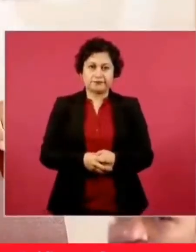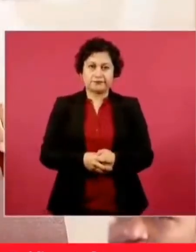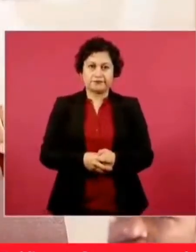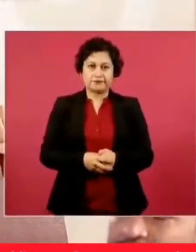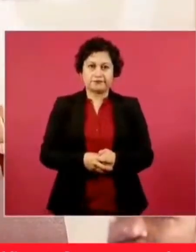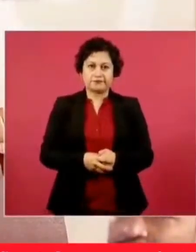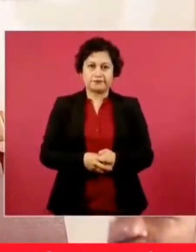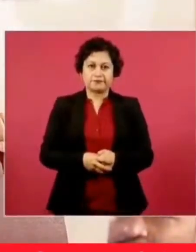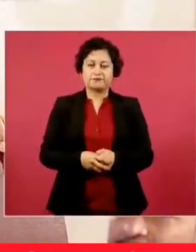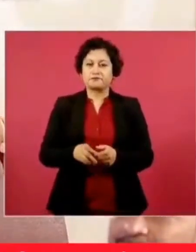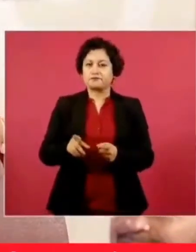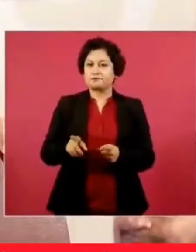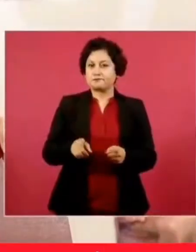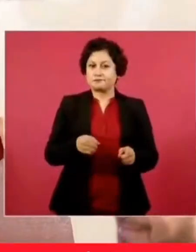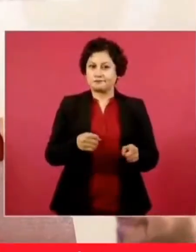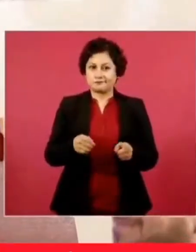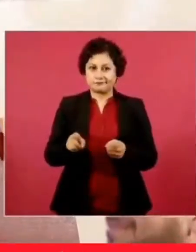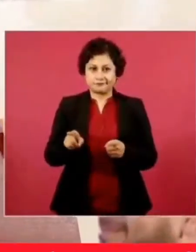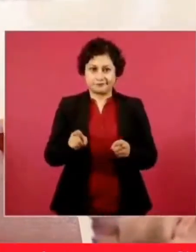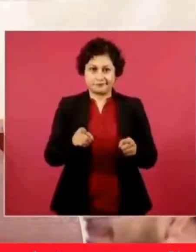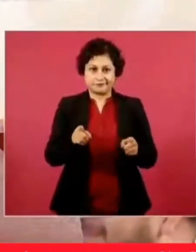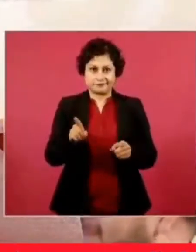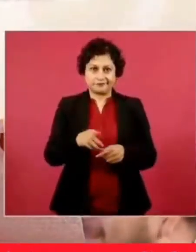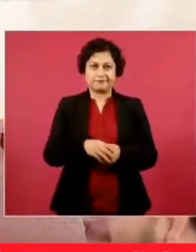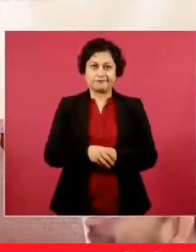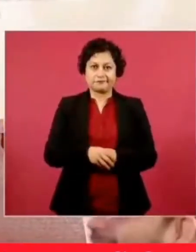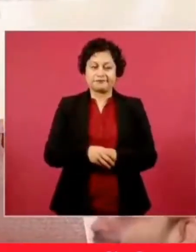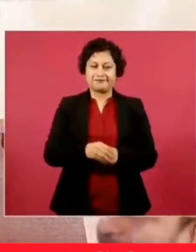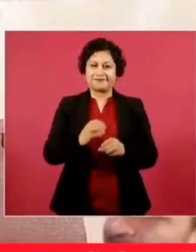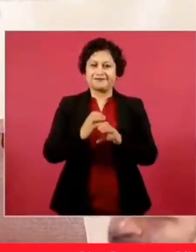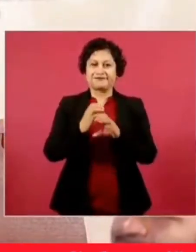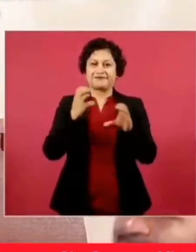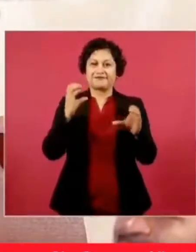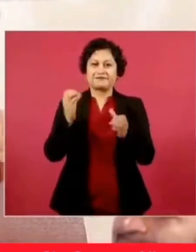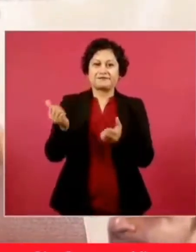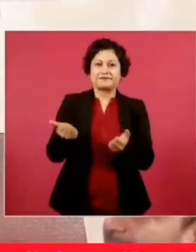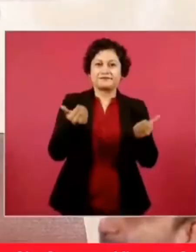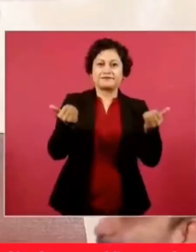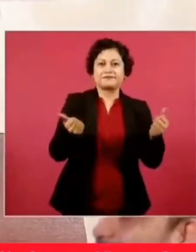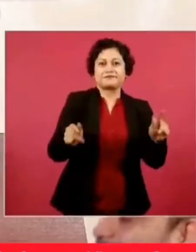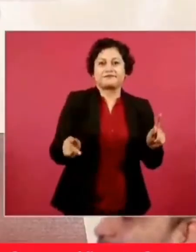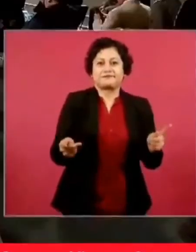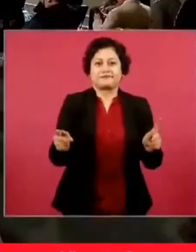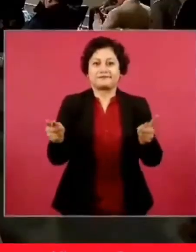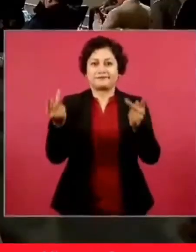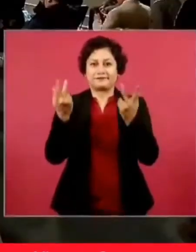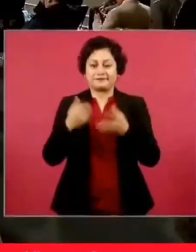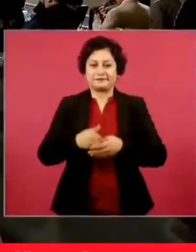y la música en los camiones repartidores.